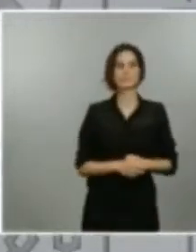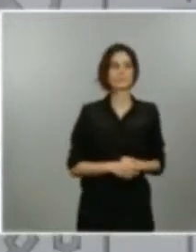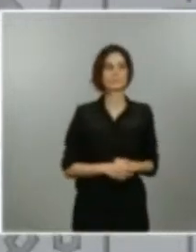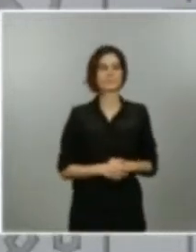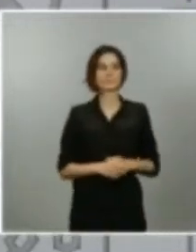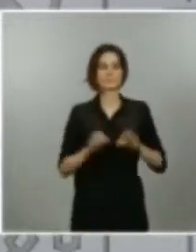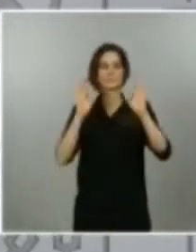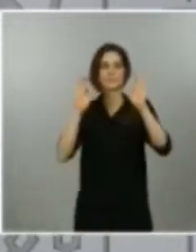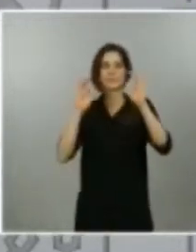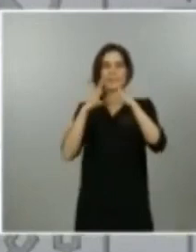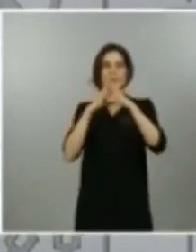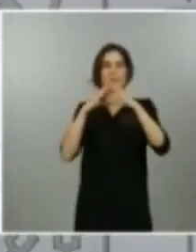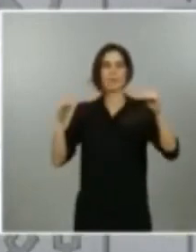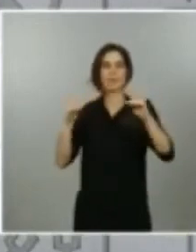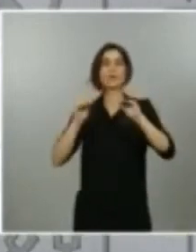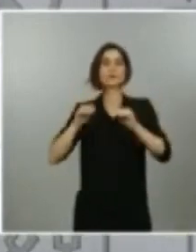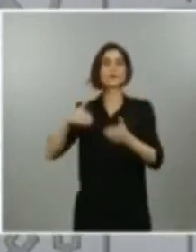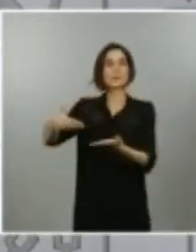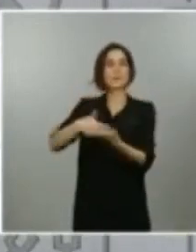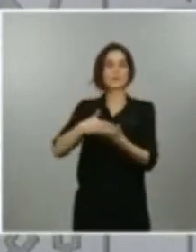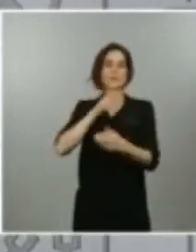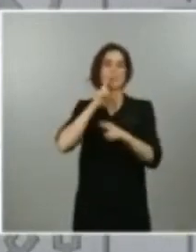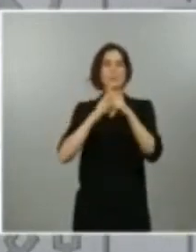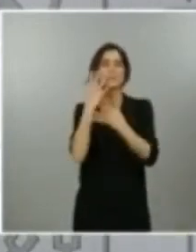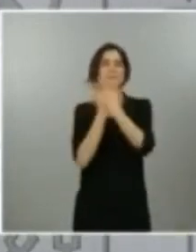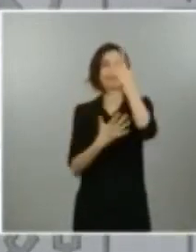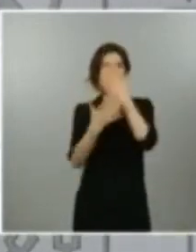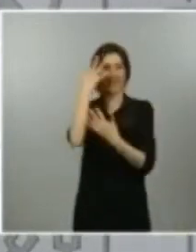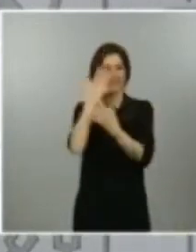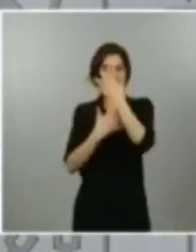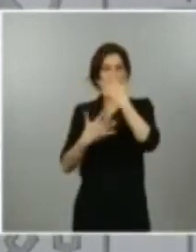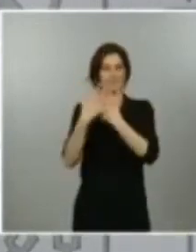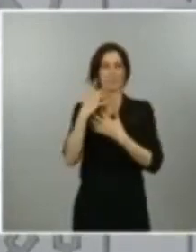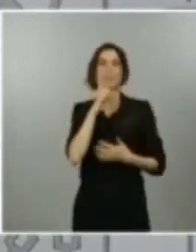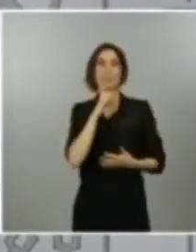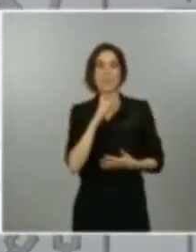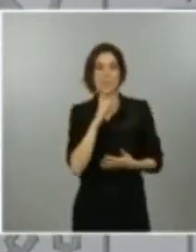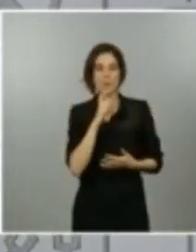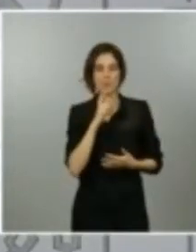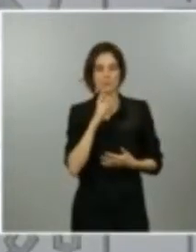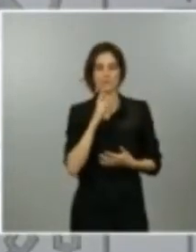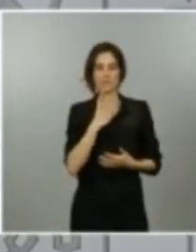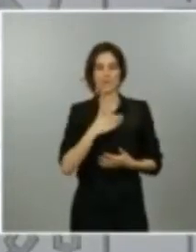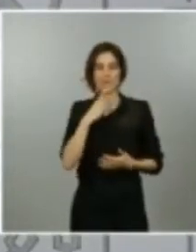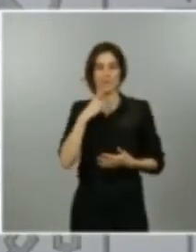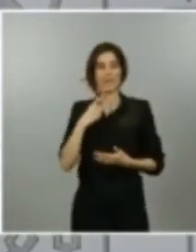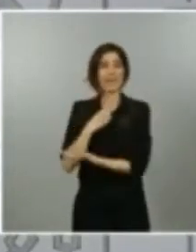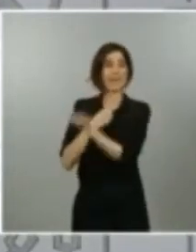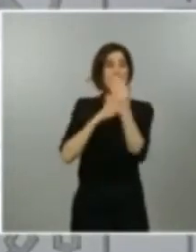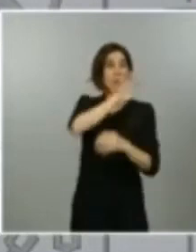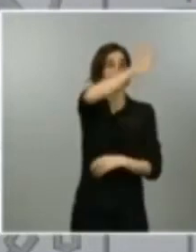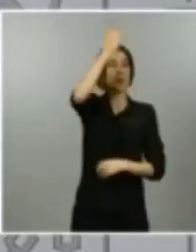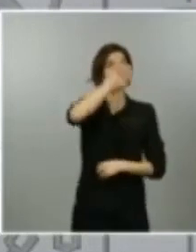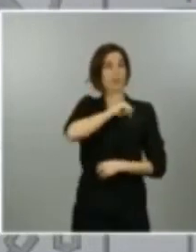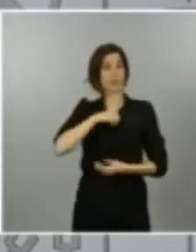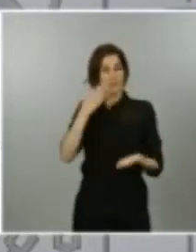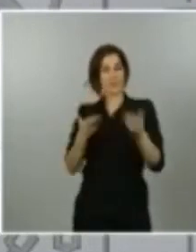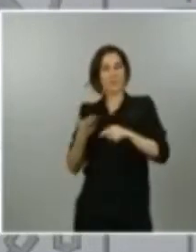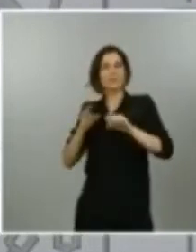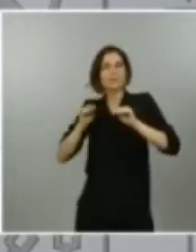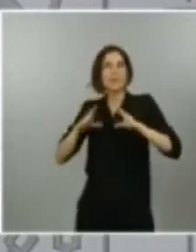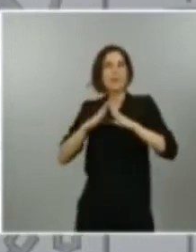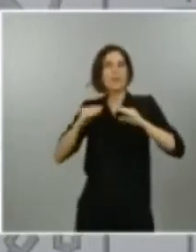mixta que era un poco diferente a lo que habían hecho el resto de los con el autónomas porque todos habían hecho una propuesta concreta